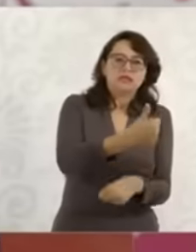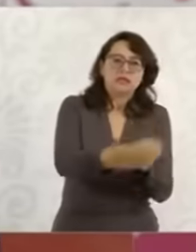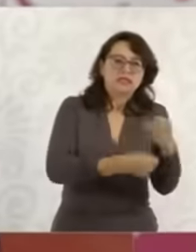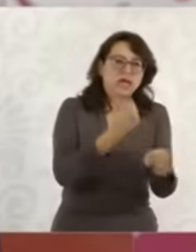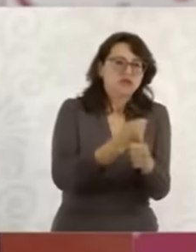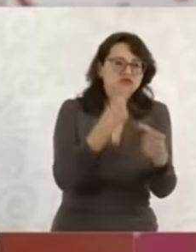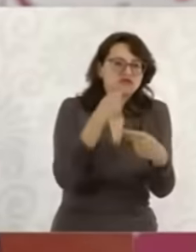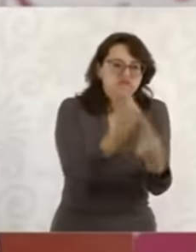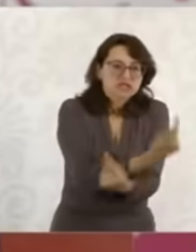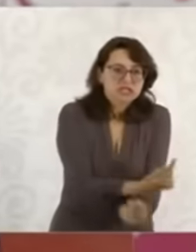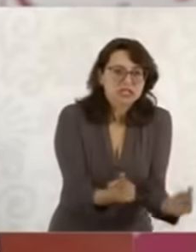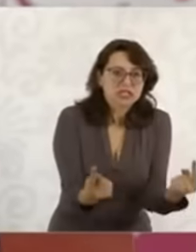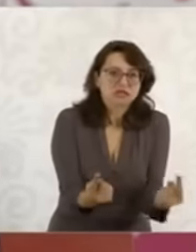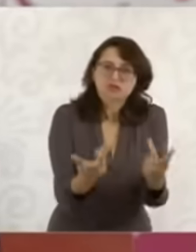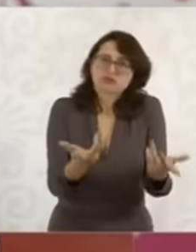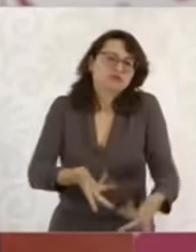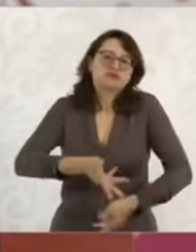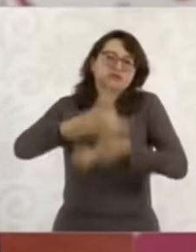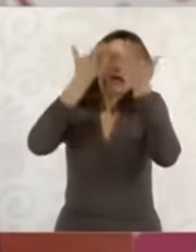En el 2006,